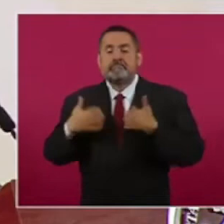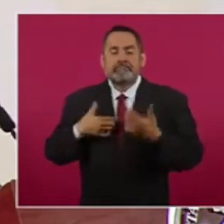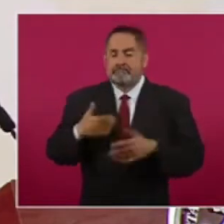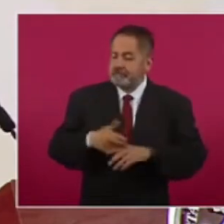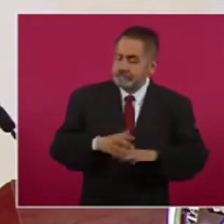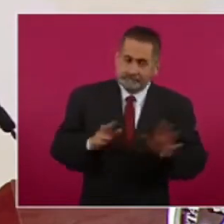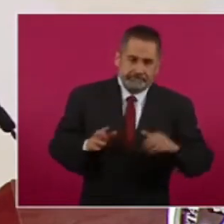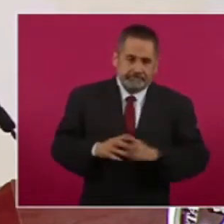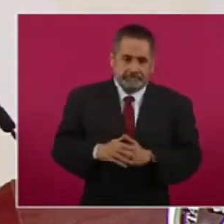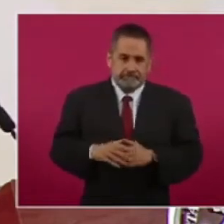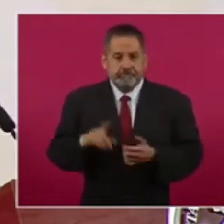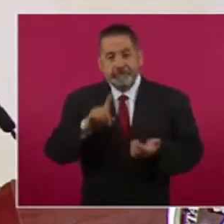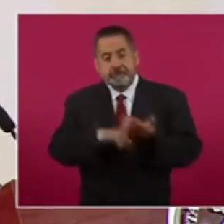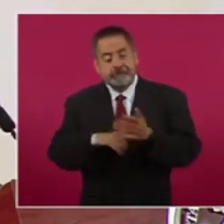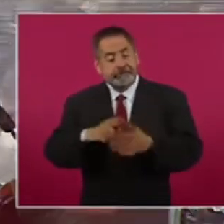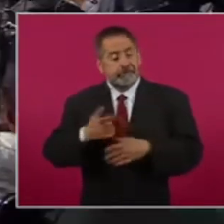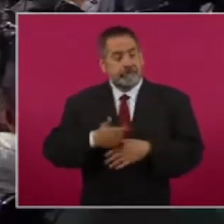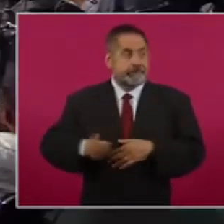Y viene de arriba, ¿no?